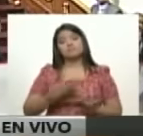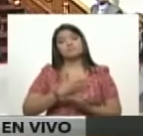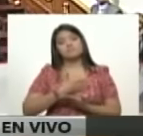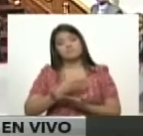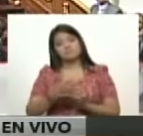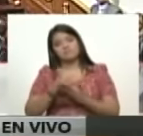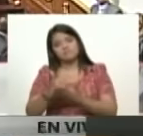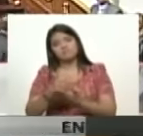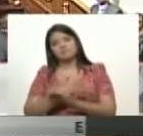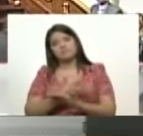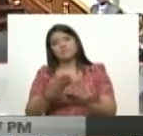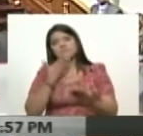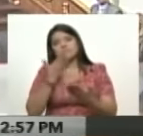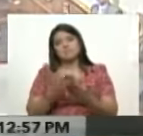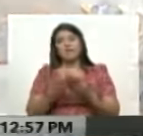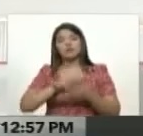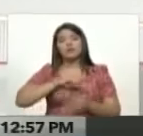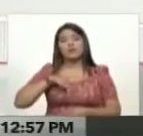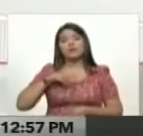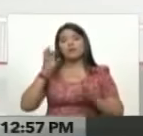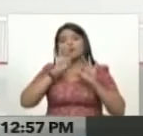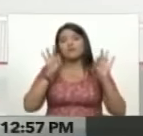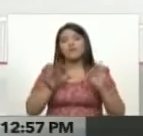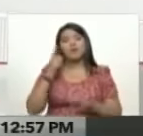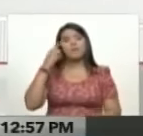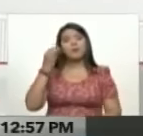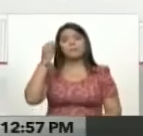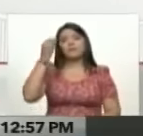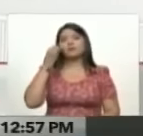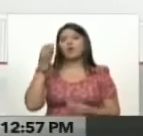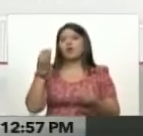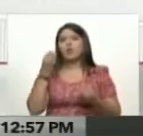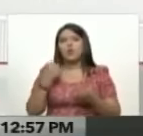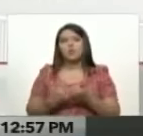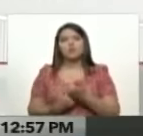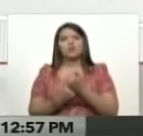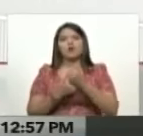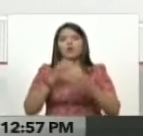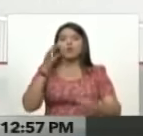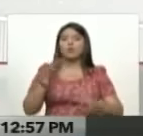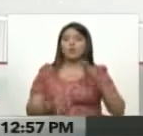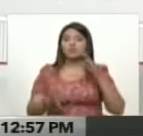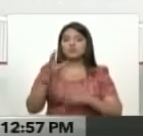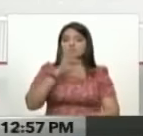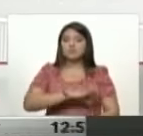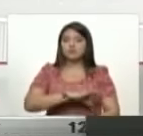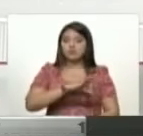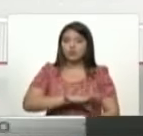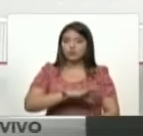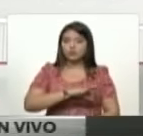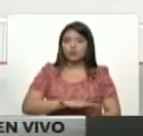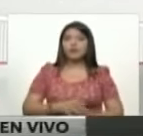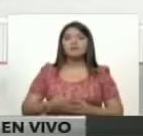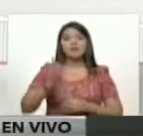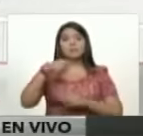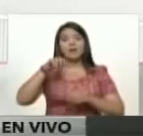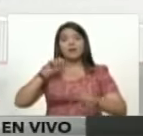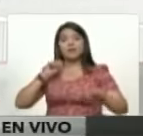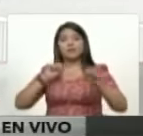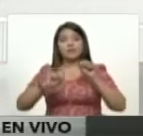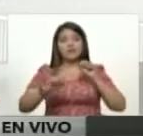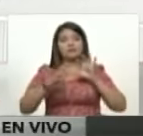exponer nuestro pensamiento de cómo sentar la base de la justicia social y de la defensa de